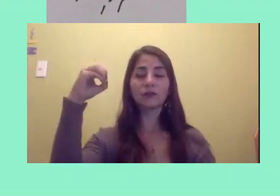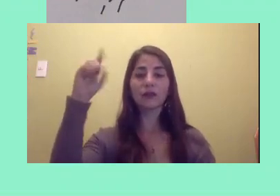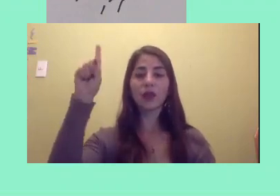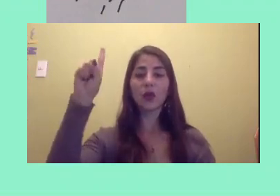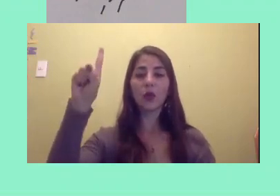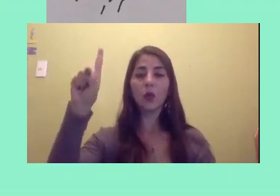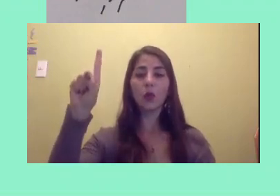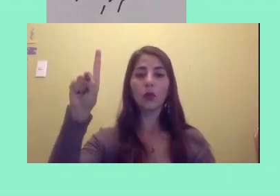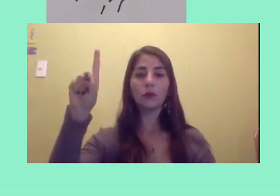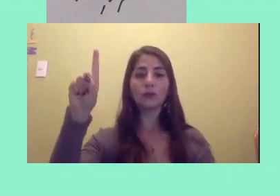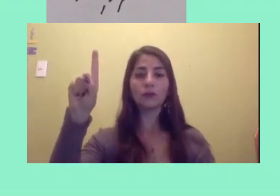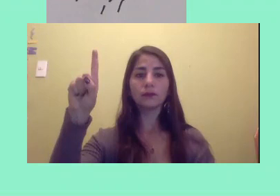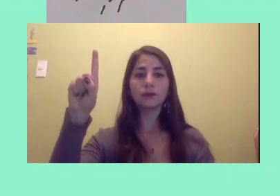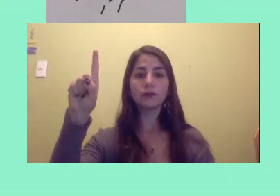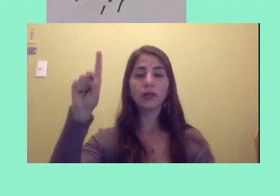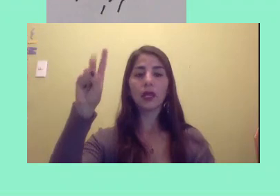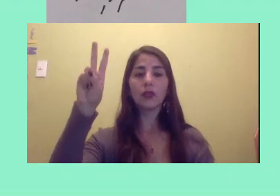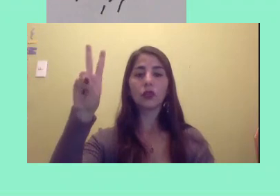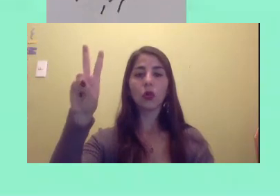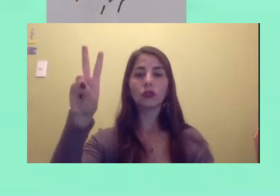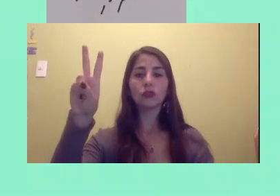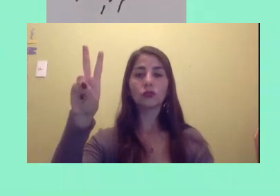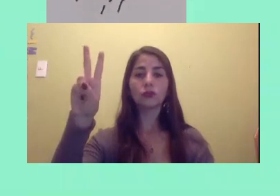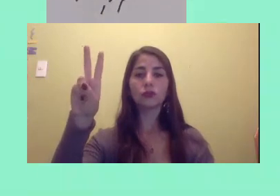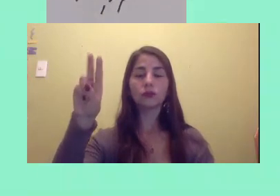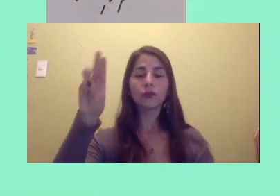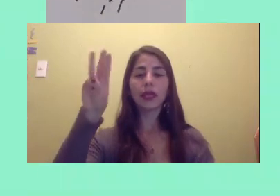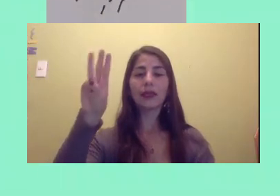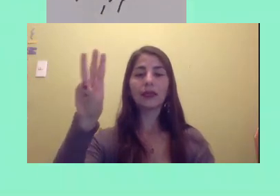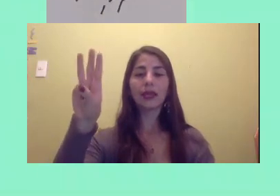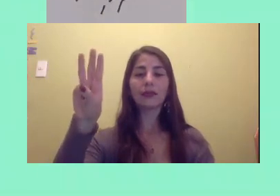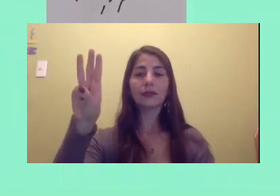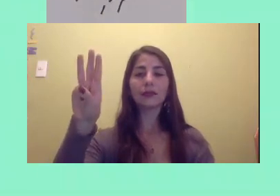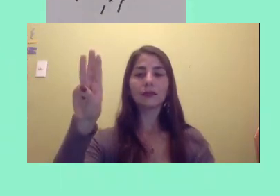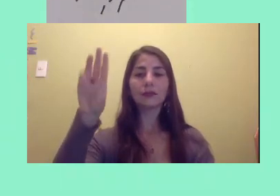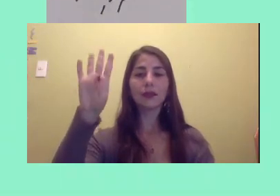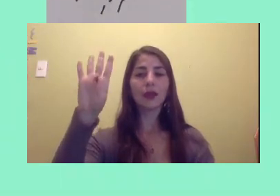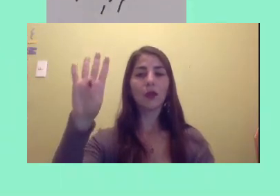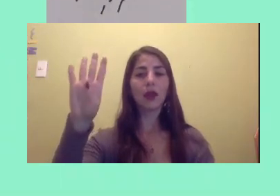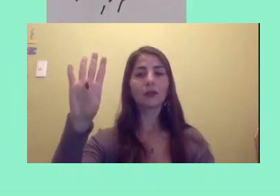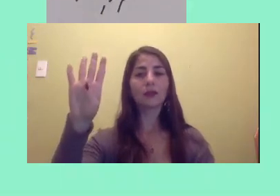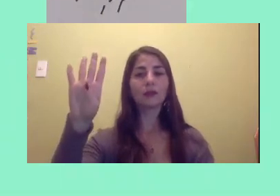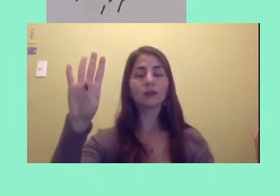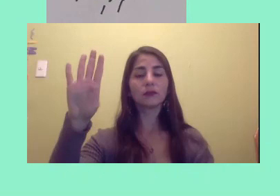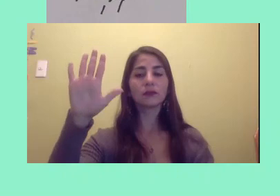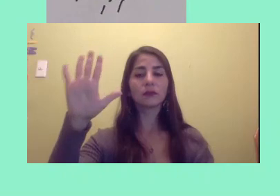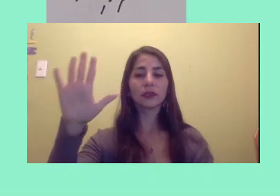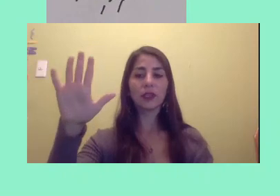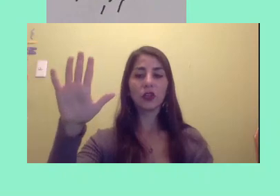0, 1, 2, 3,